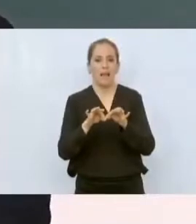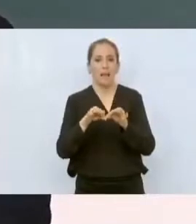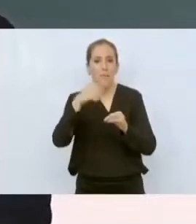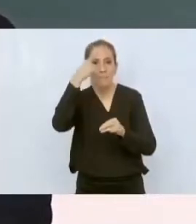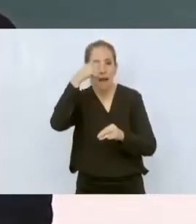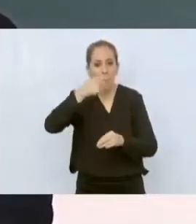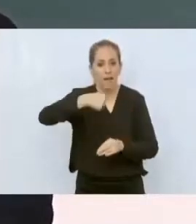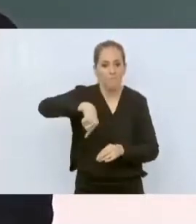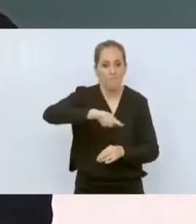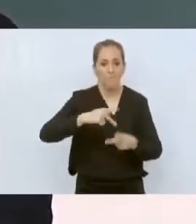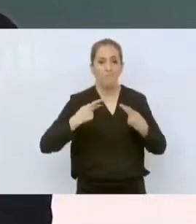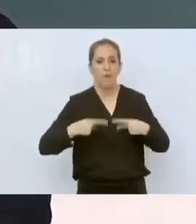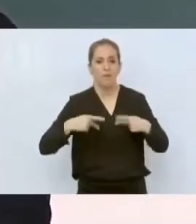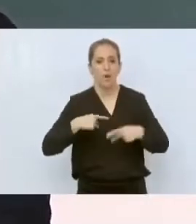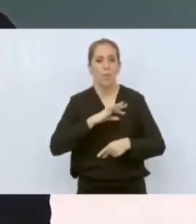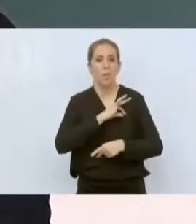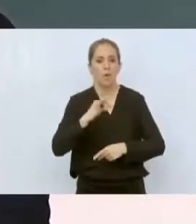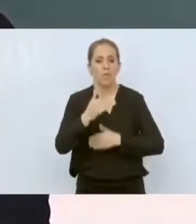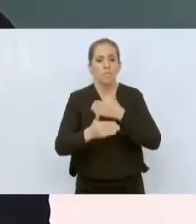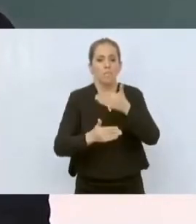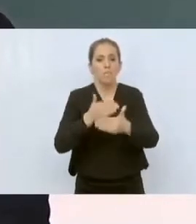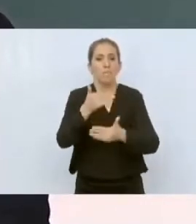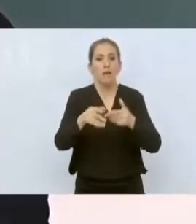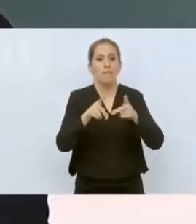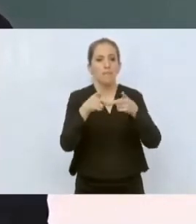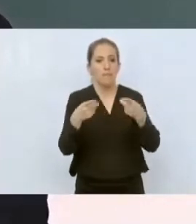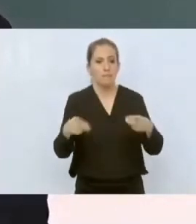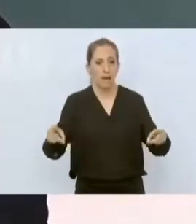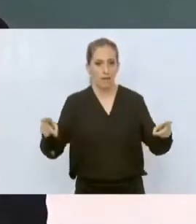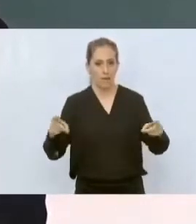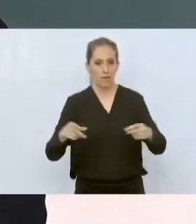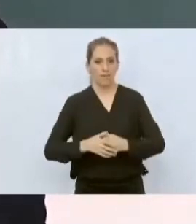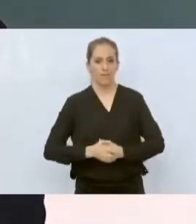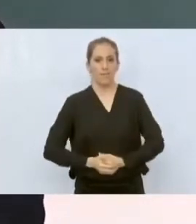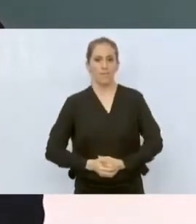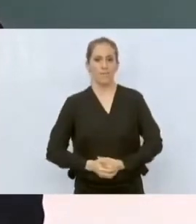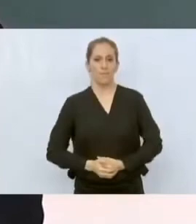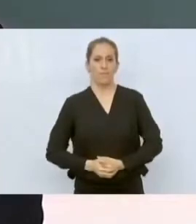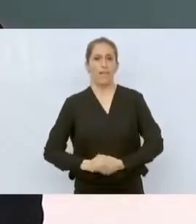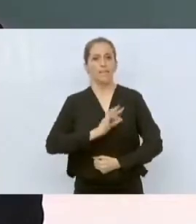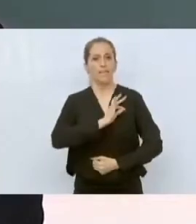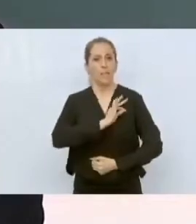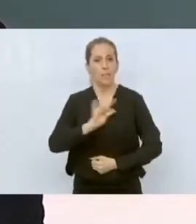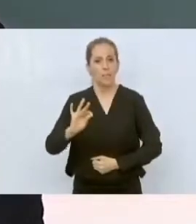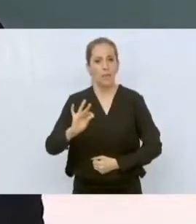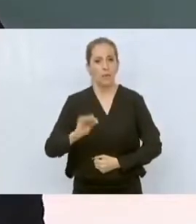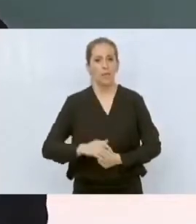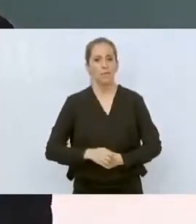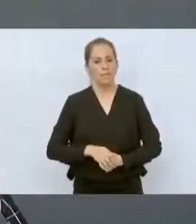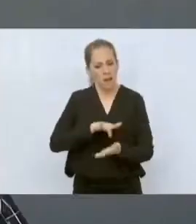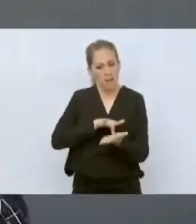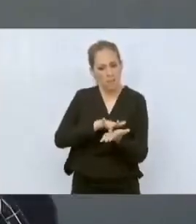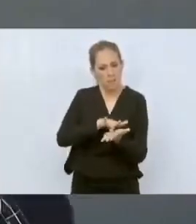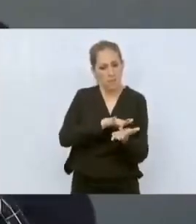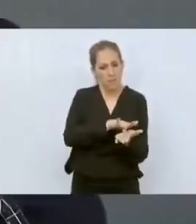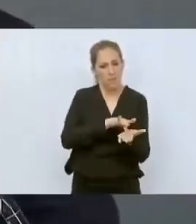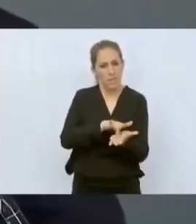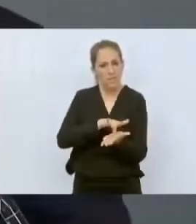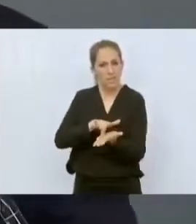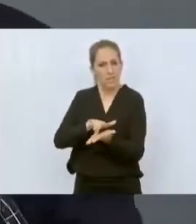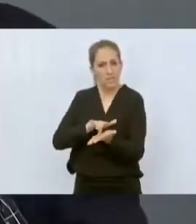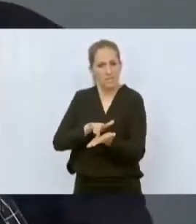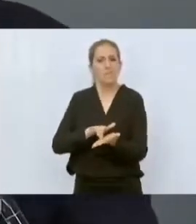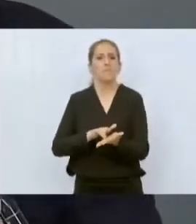desarrollo, el que se pueda apoyar a